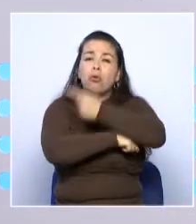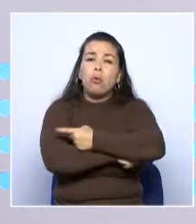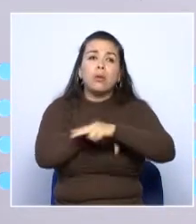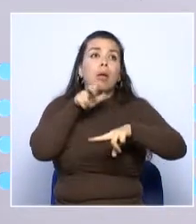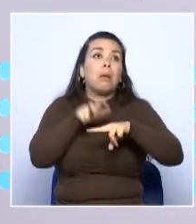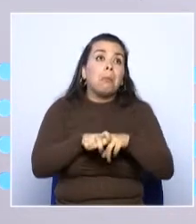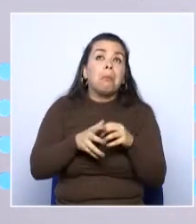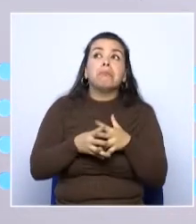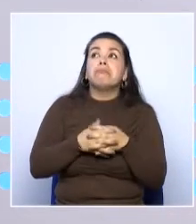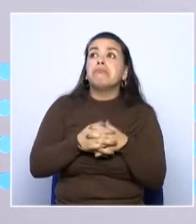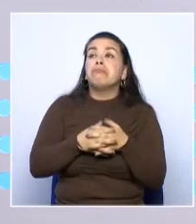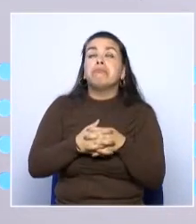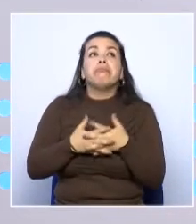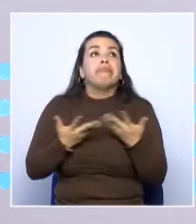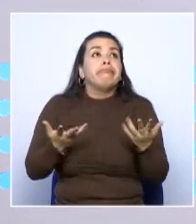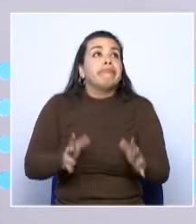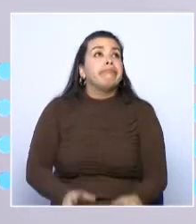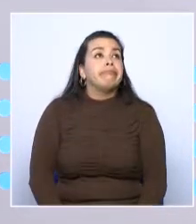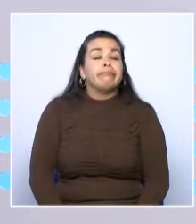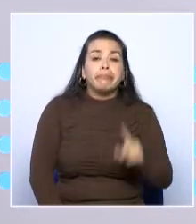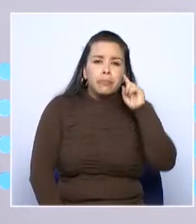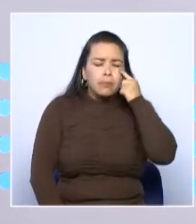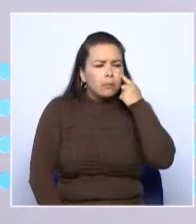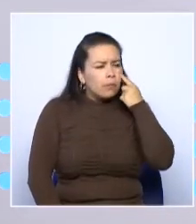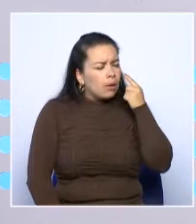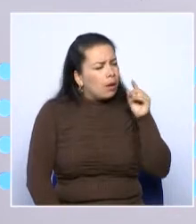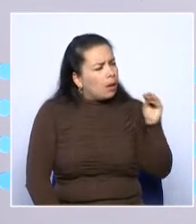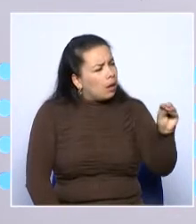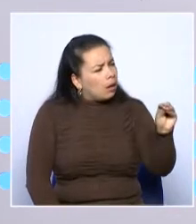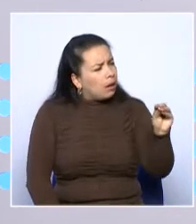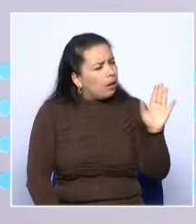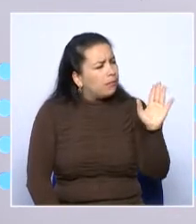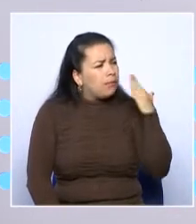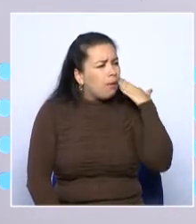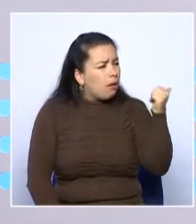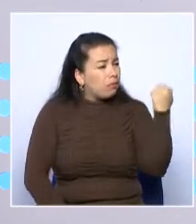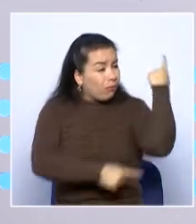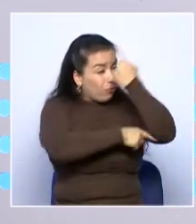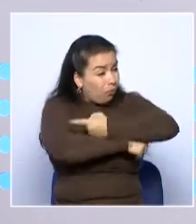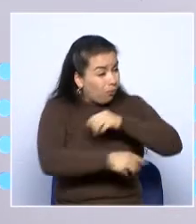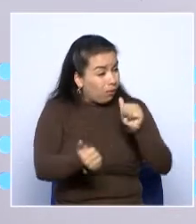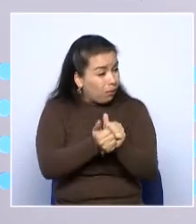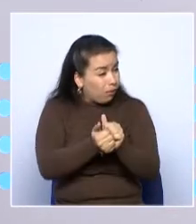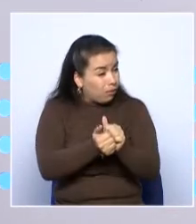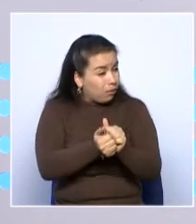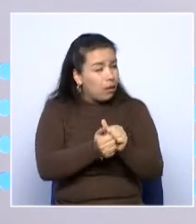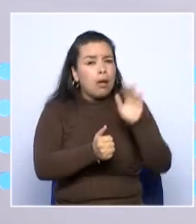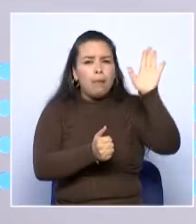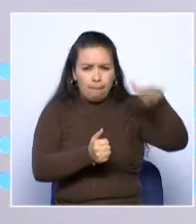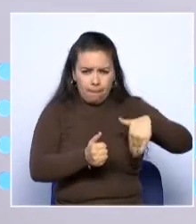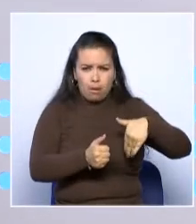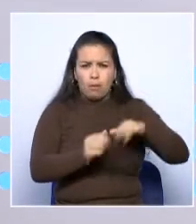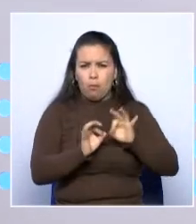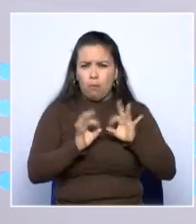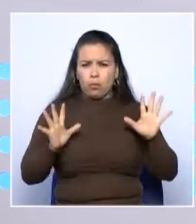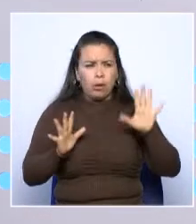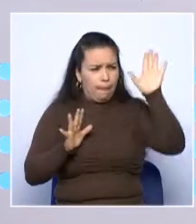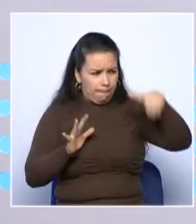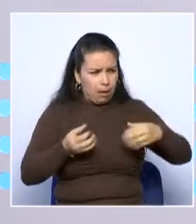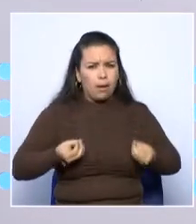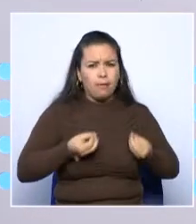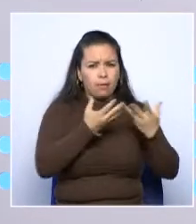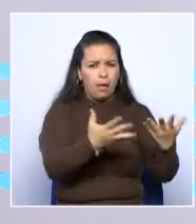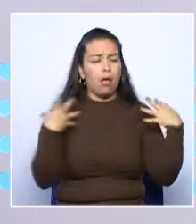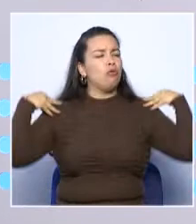pues ahí sentada. Entonces yo le dije, señora, usted va a estar aquí todo el día, déme la oportunidad de hacerle algo, le voy a regalar el